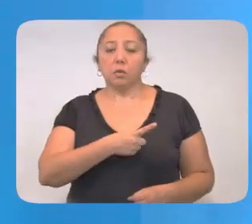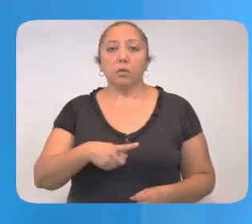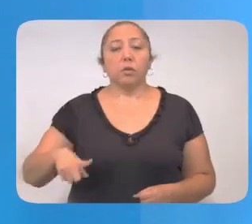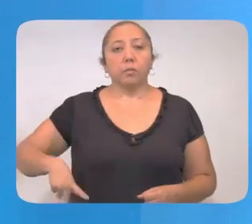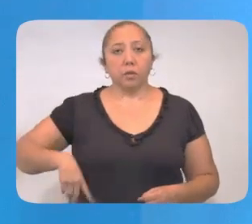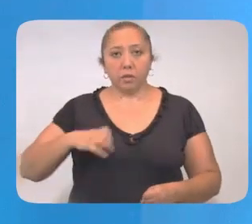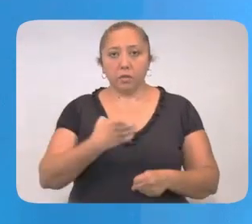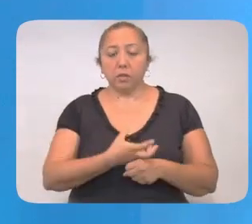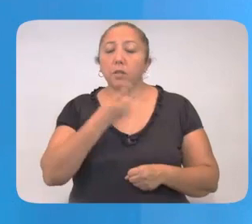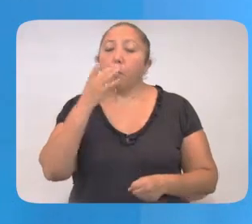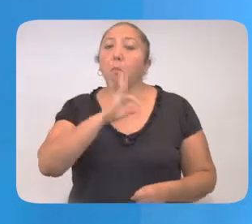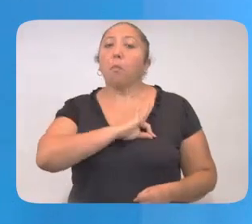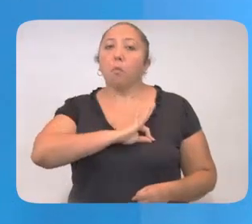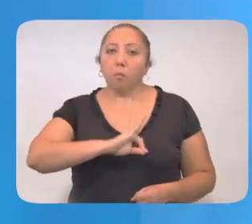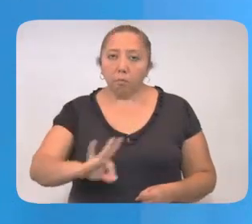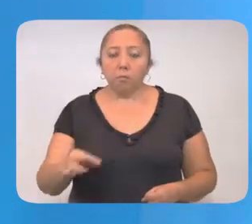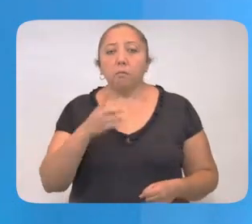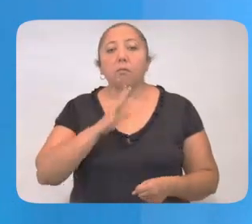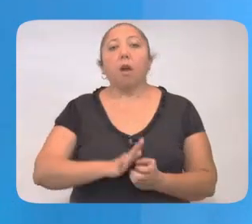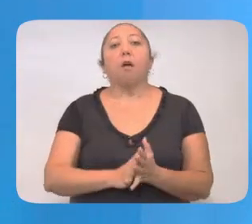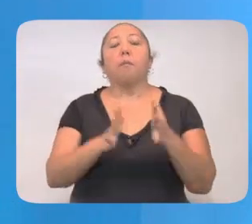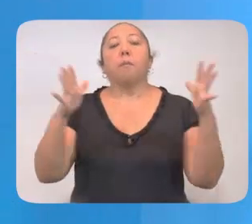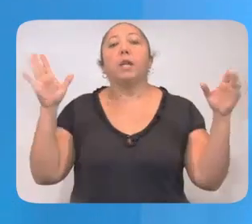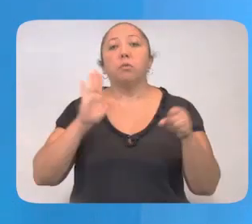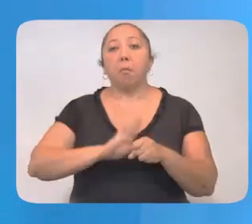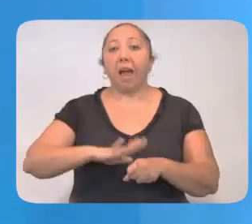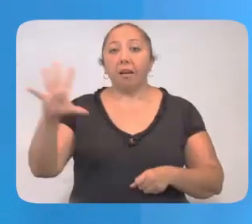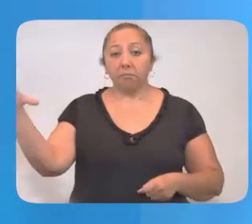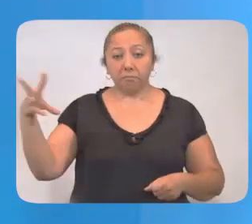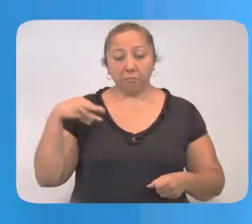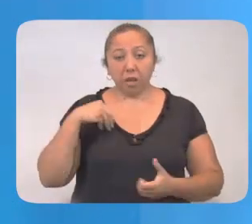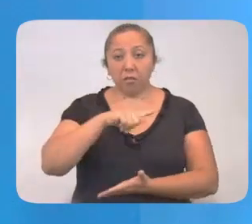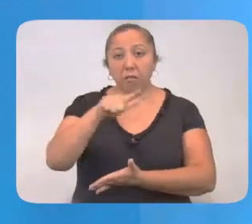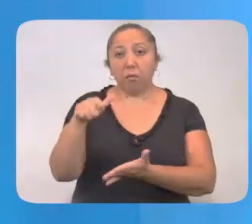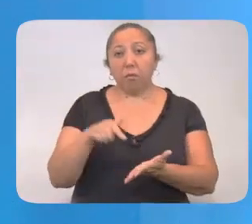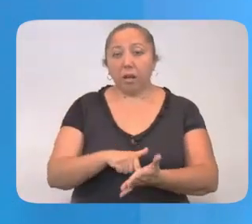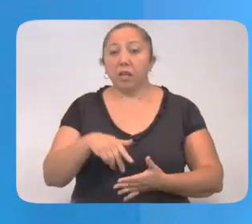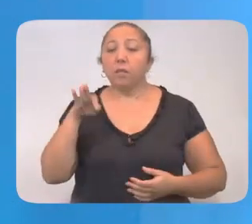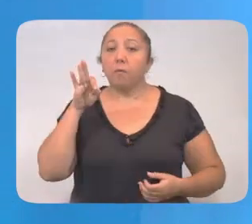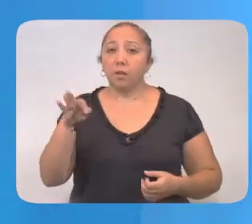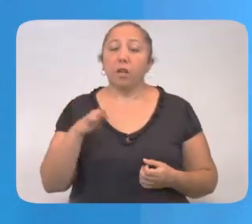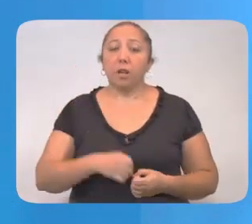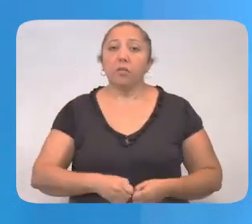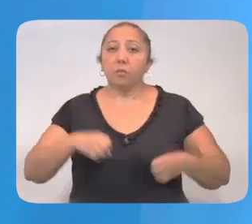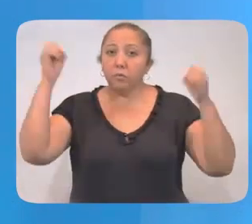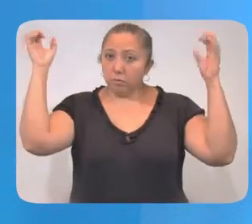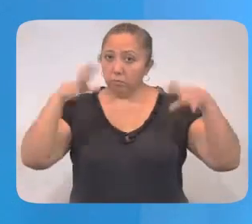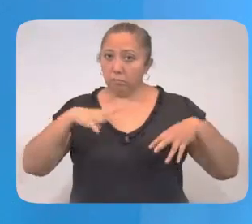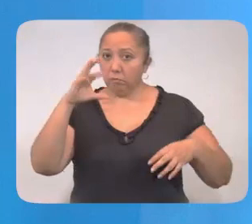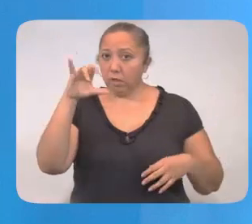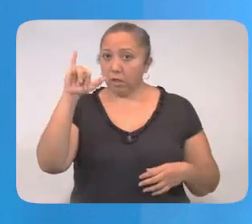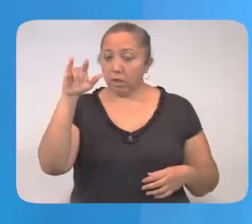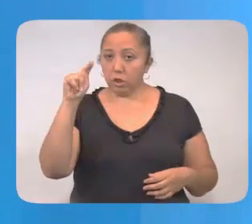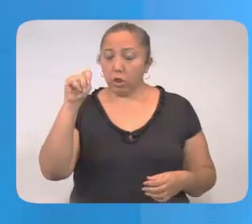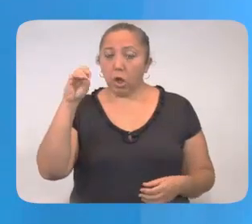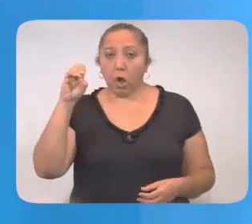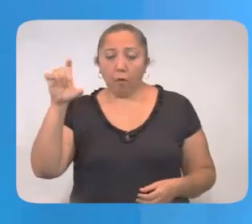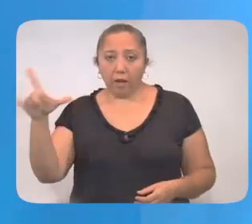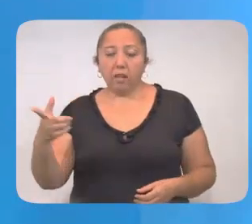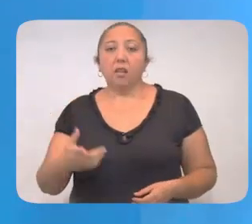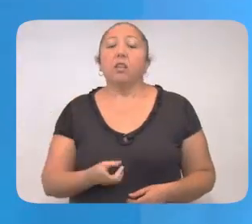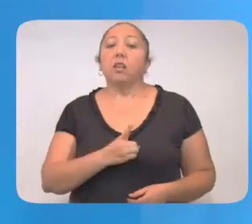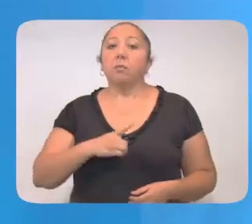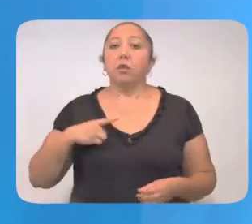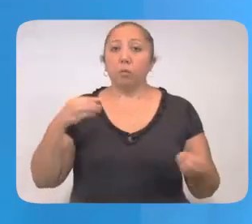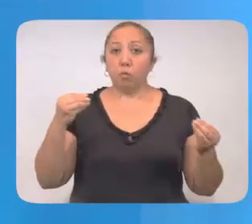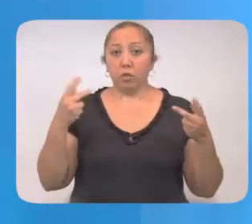Estado alerta de la posibilidad de un incremento de contagios en zonas afectadas por la tormenta tropical Cristóbal, debido a la